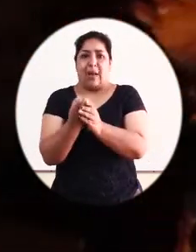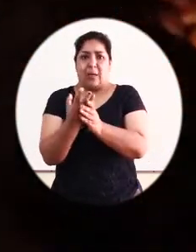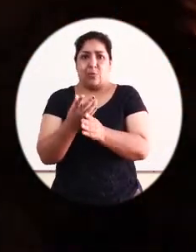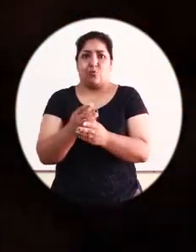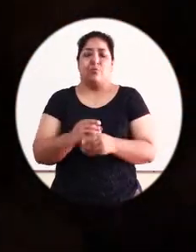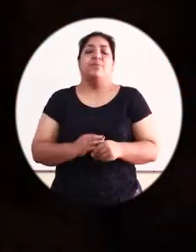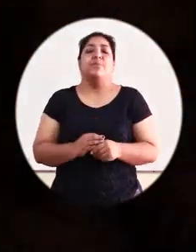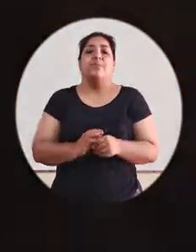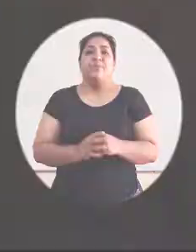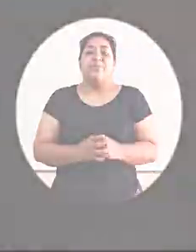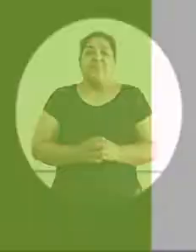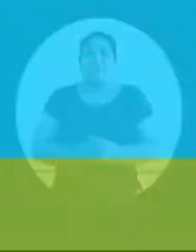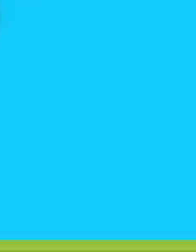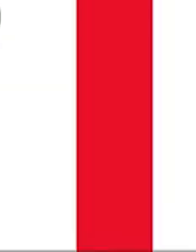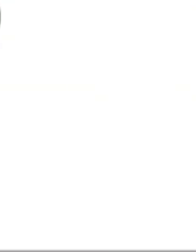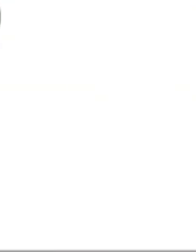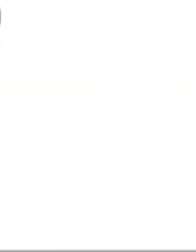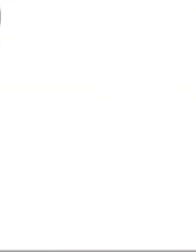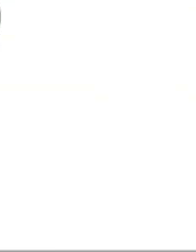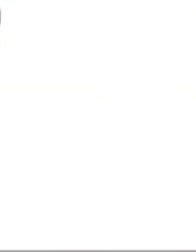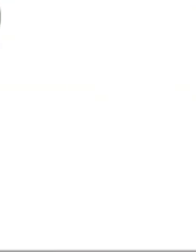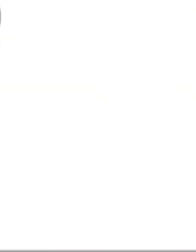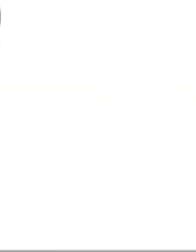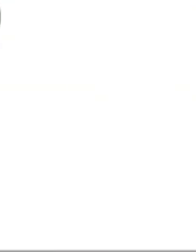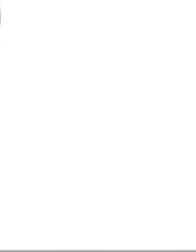nuestra capital del departamento de nariño